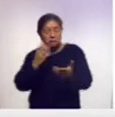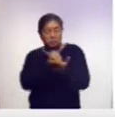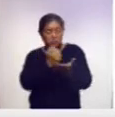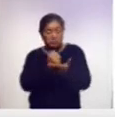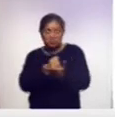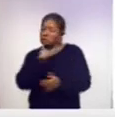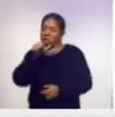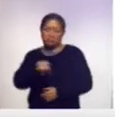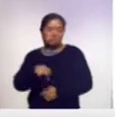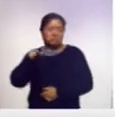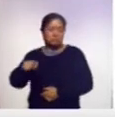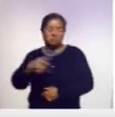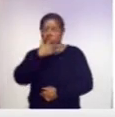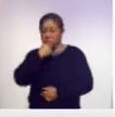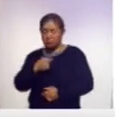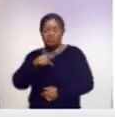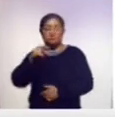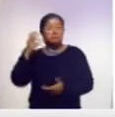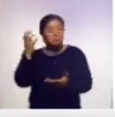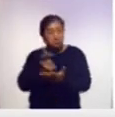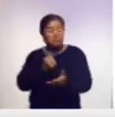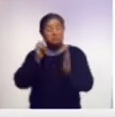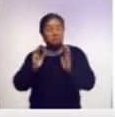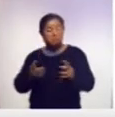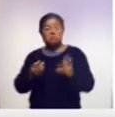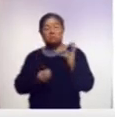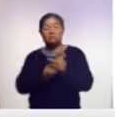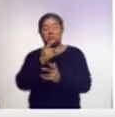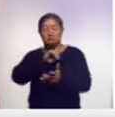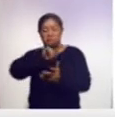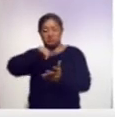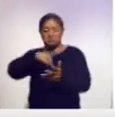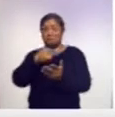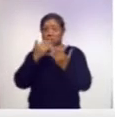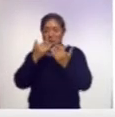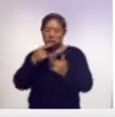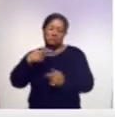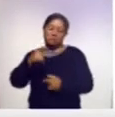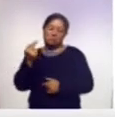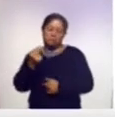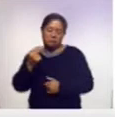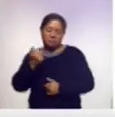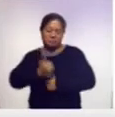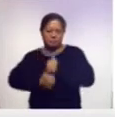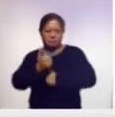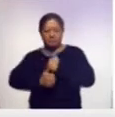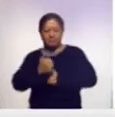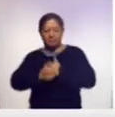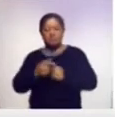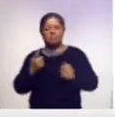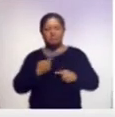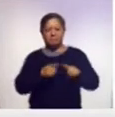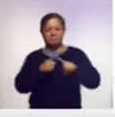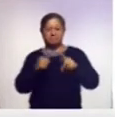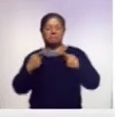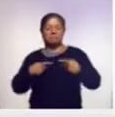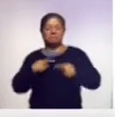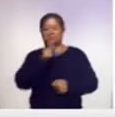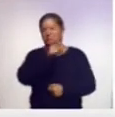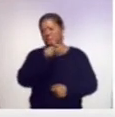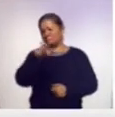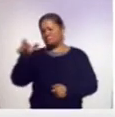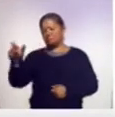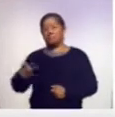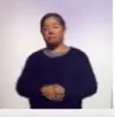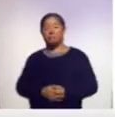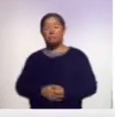keniano lo logró, y pues es cierto, una marca no avalada, pues, se tiene que hacer en una competencia y se tiene que hacer con diferentes competidores. Fíjate,